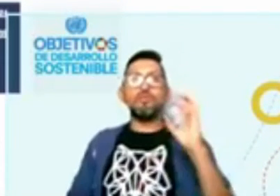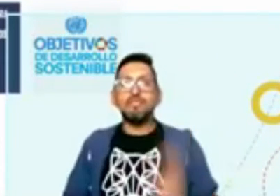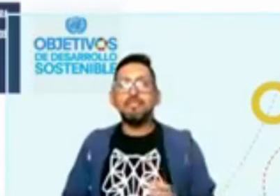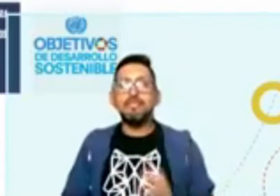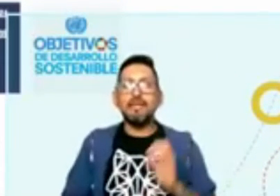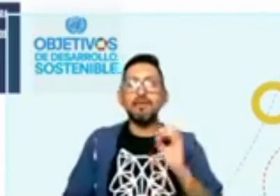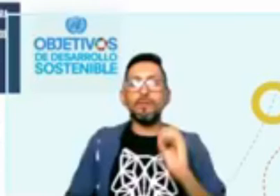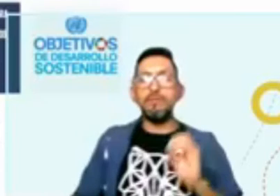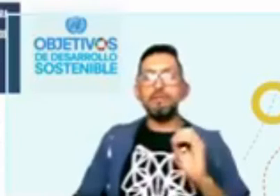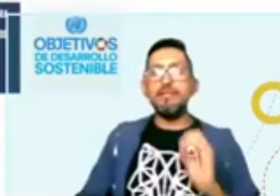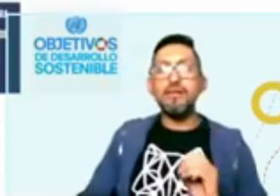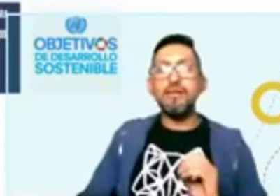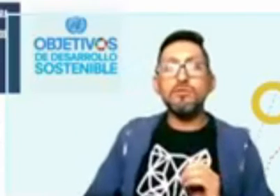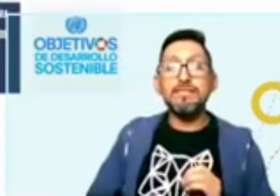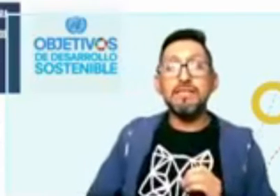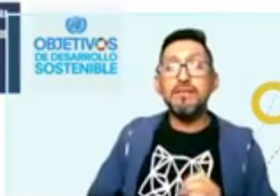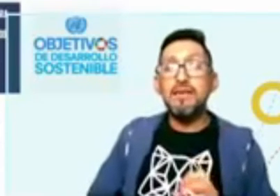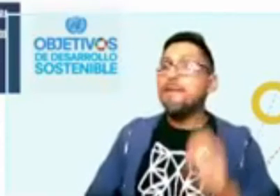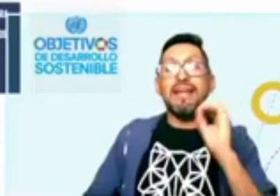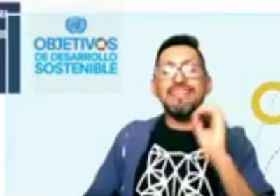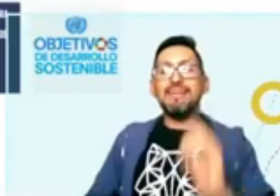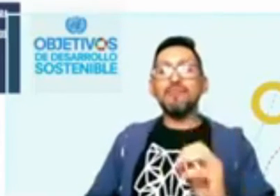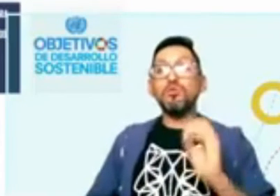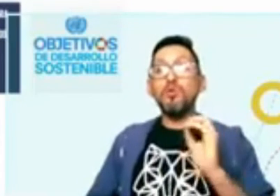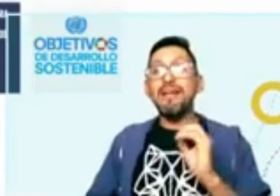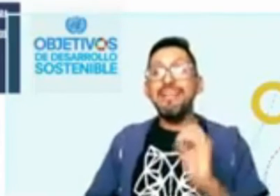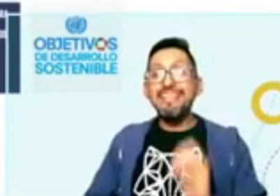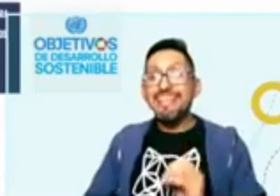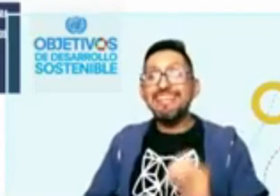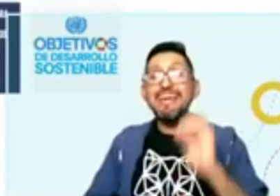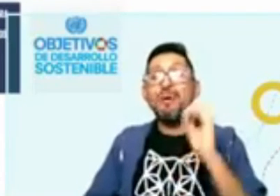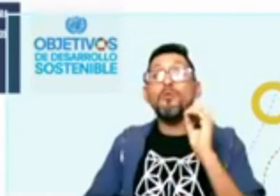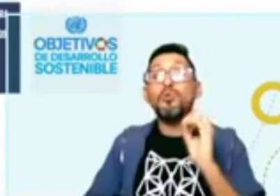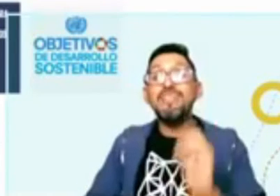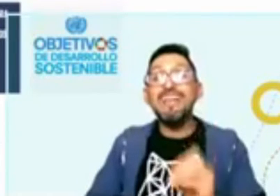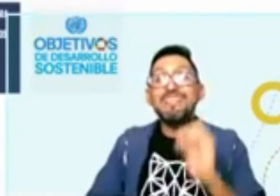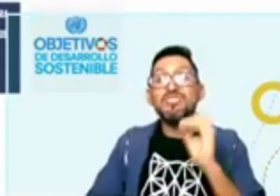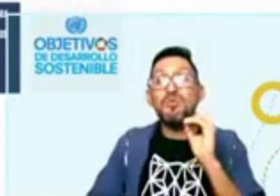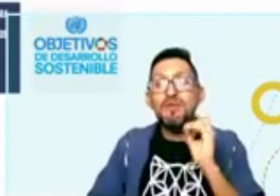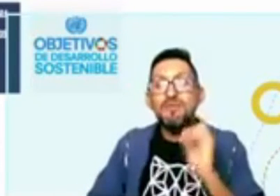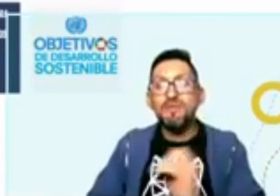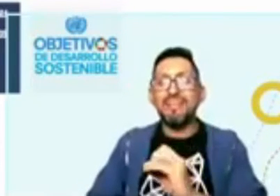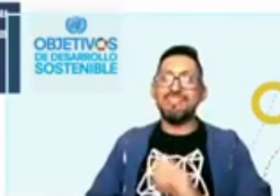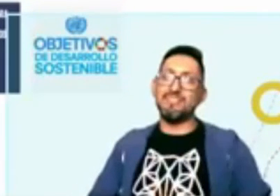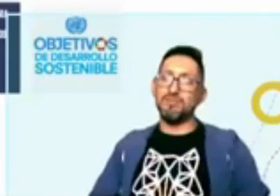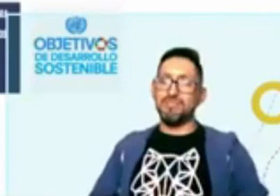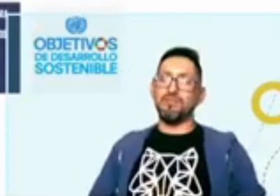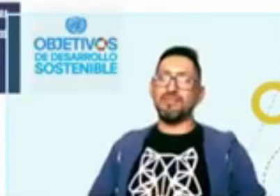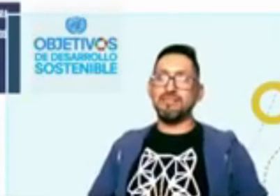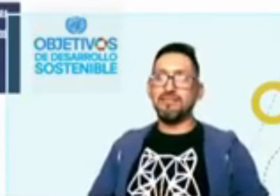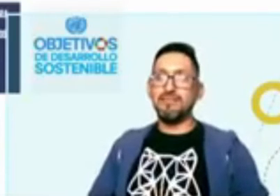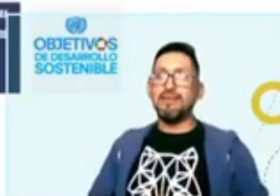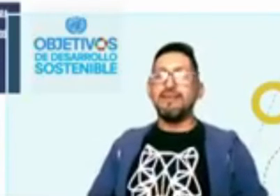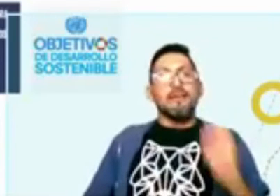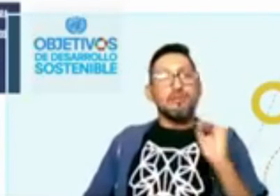los 17 objetivos del desarrollo sostenible para que tengamos una humanidad que tenga oportunidad de sobrevivir en estas